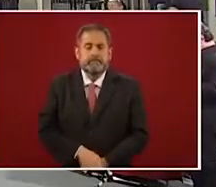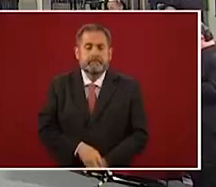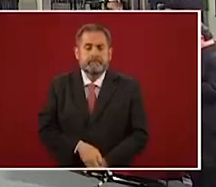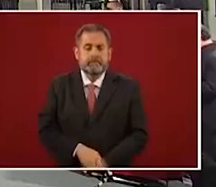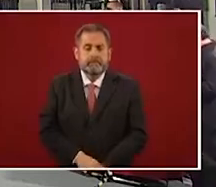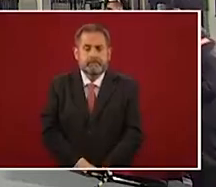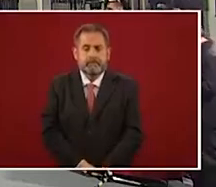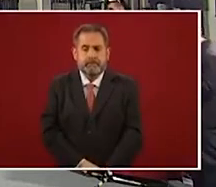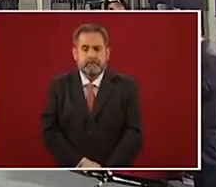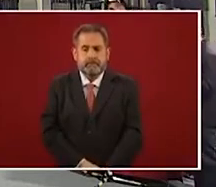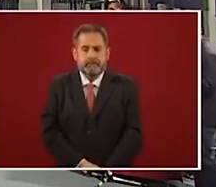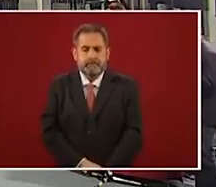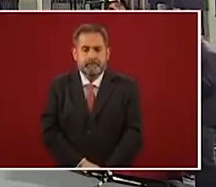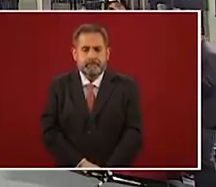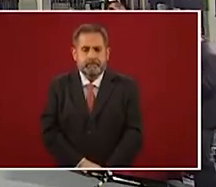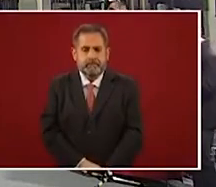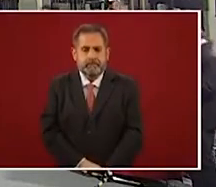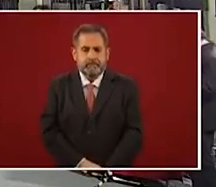Gracias.